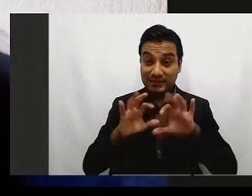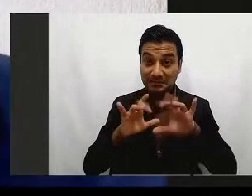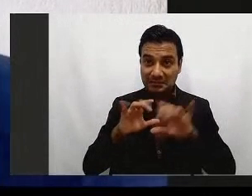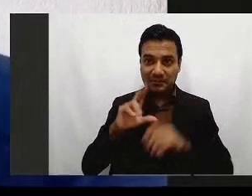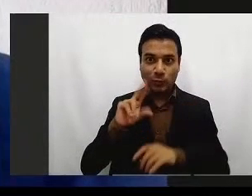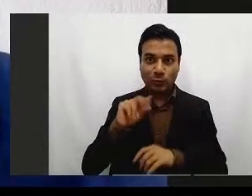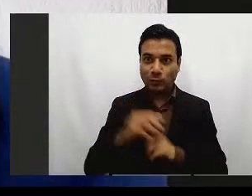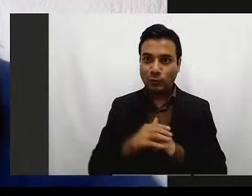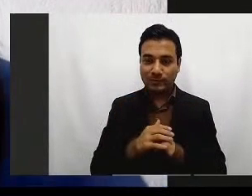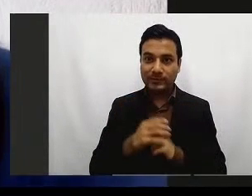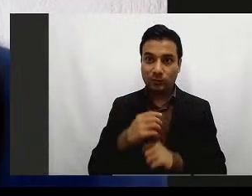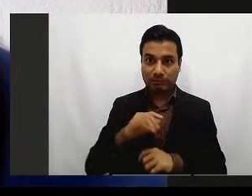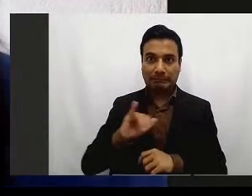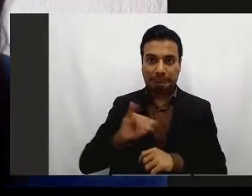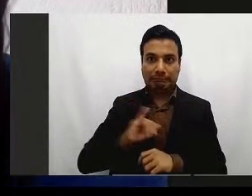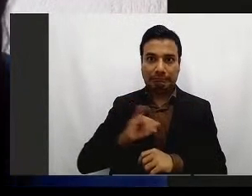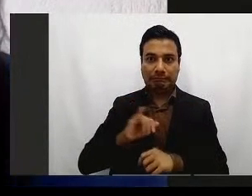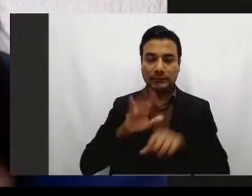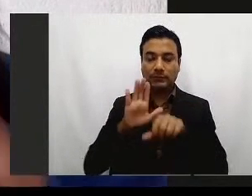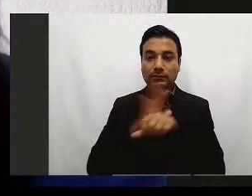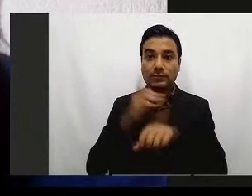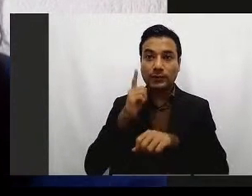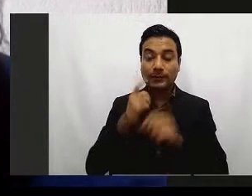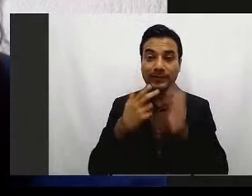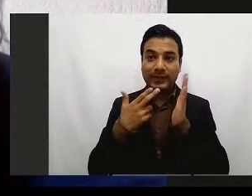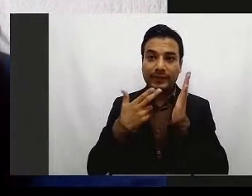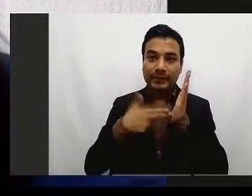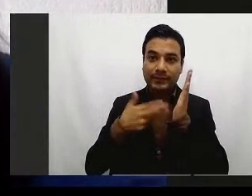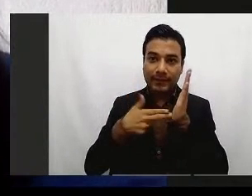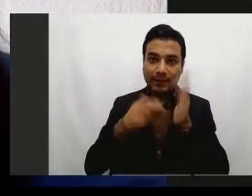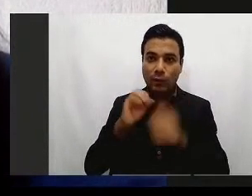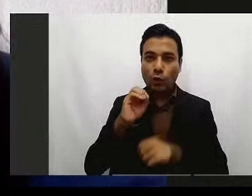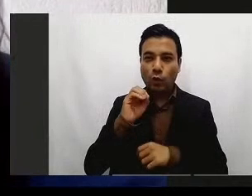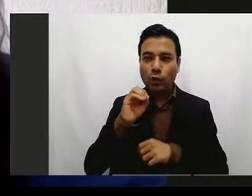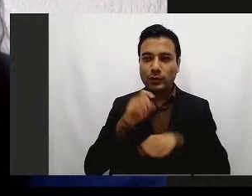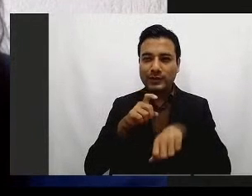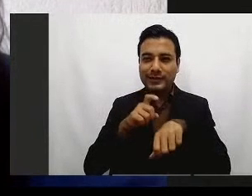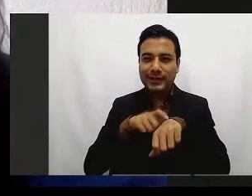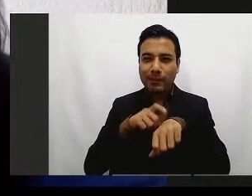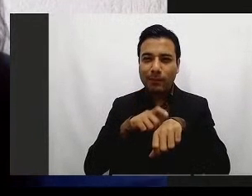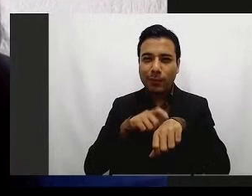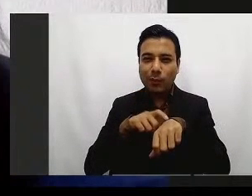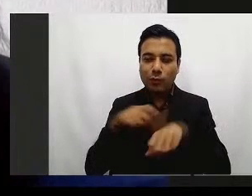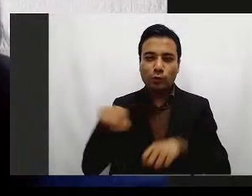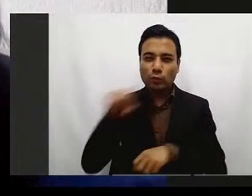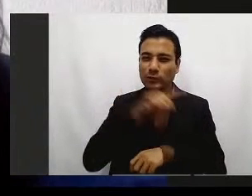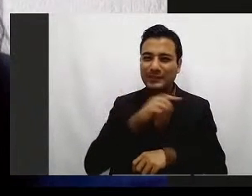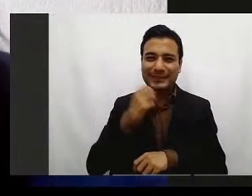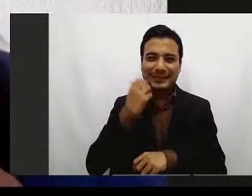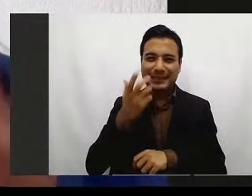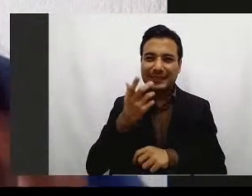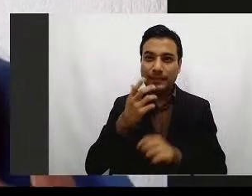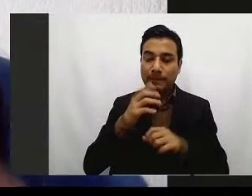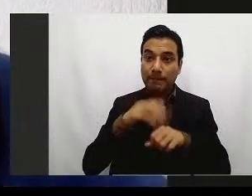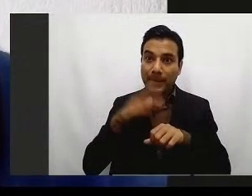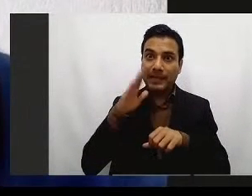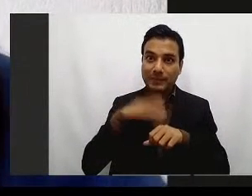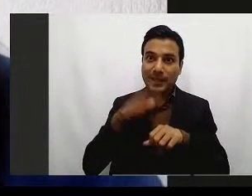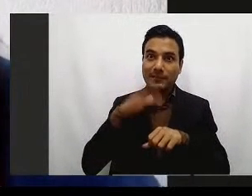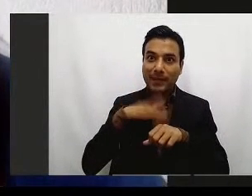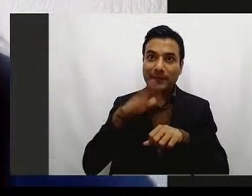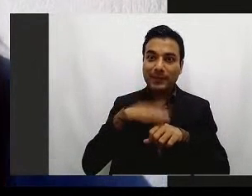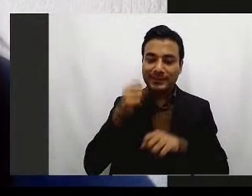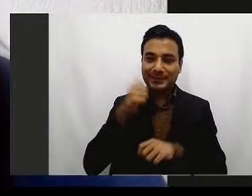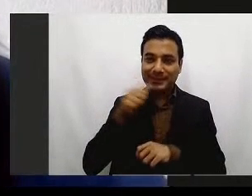pareció súper interesante porque de repente los talleres o el tiempo, como siempre queremos que sea más, ¿no? Siempre lo que yo les decía,